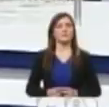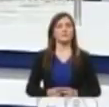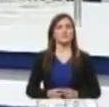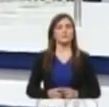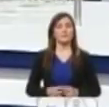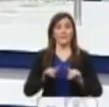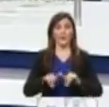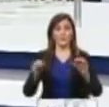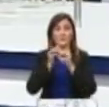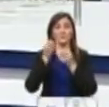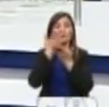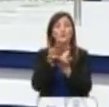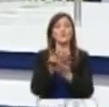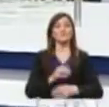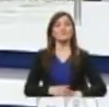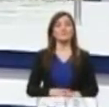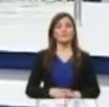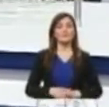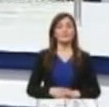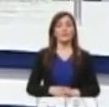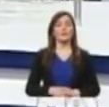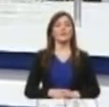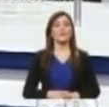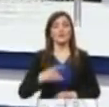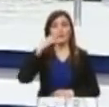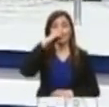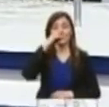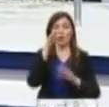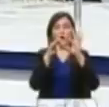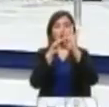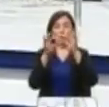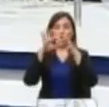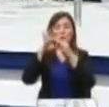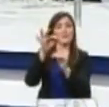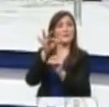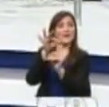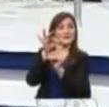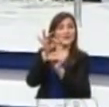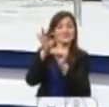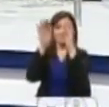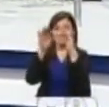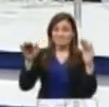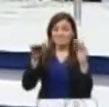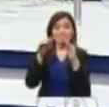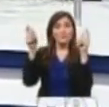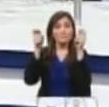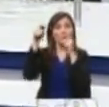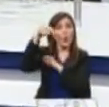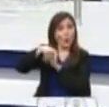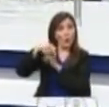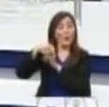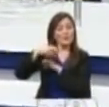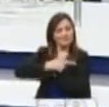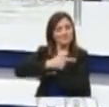Seguimos informando en 24 horas, les contamos que los niños de Olimpiadas Especiales tendrán su agasajo también el día de hoy.